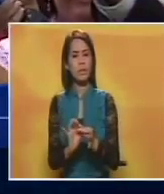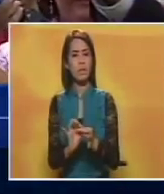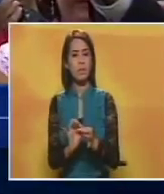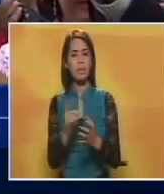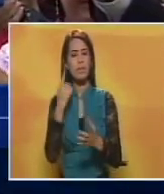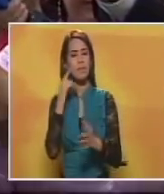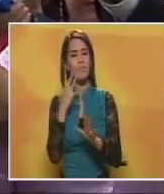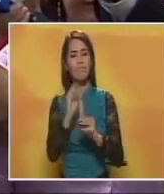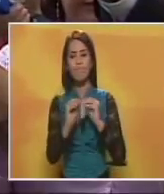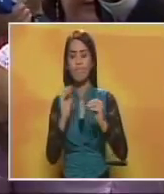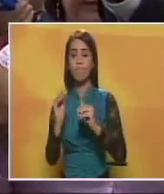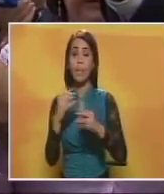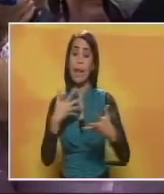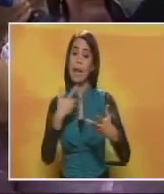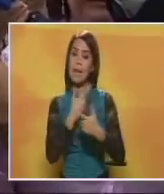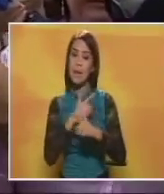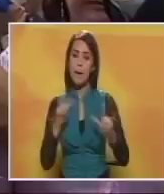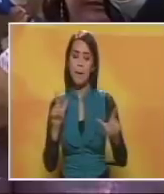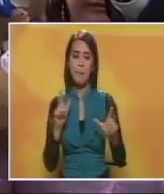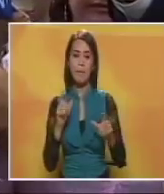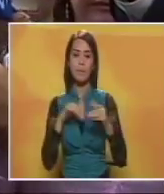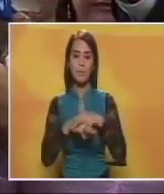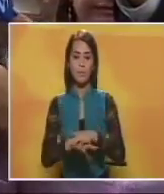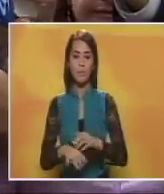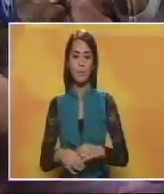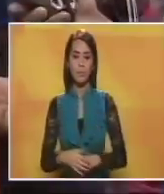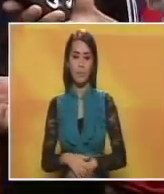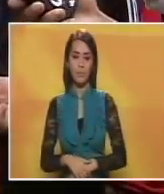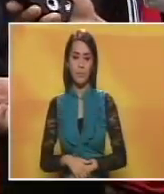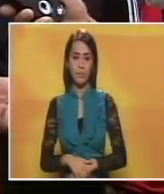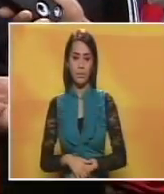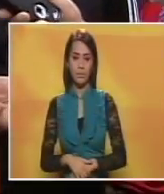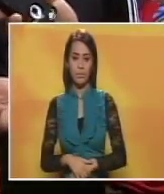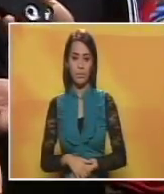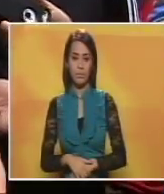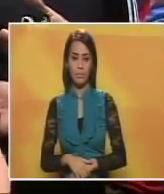convoquen unos comicios libres e inclusivos.